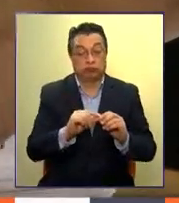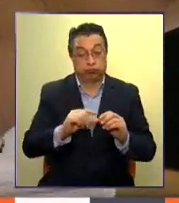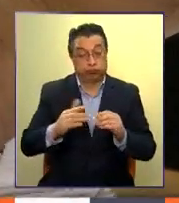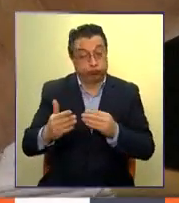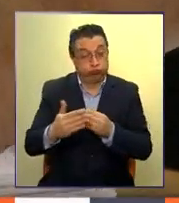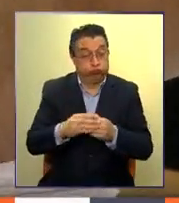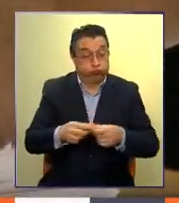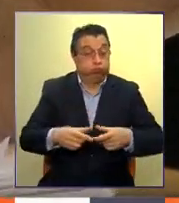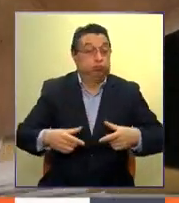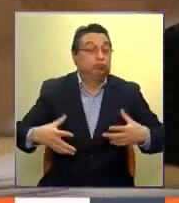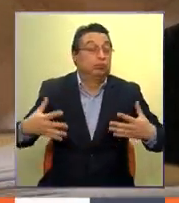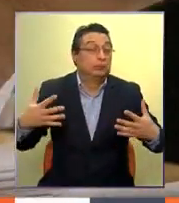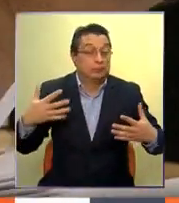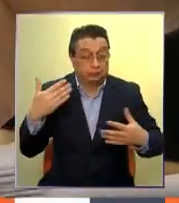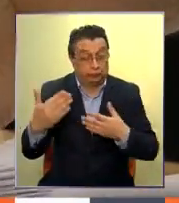el plebiscito de octubre